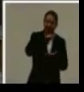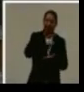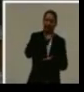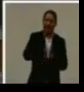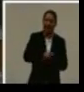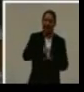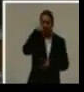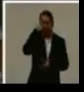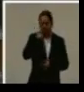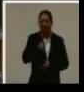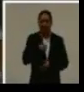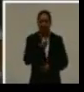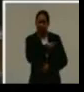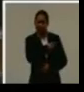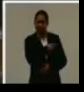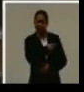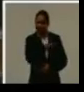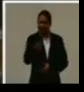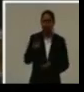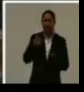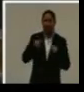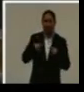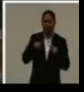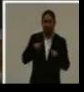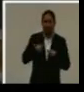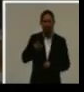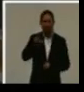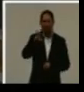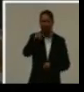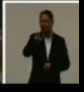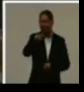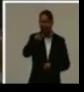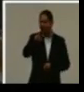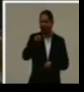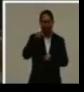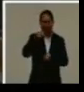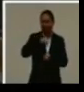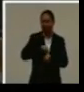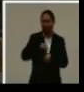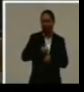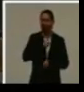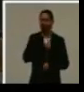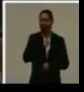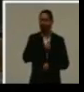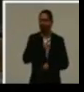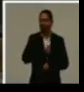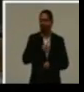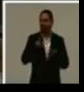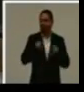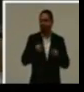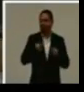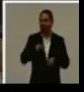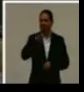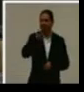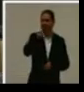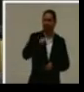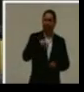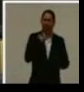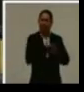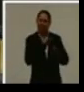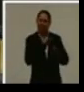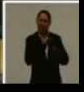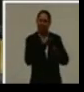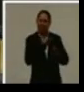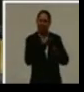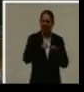para que este tipo de personas infringidores de la ley no puedan ocupar cargos públicos. Solo eso falta. Gente que viola a hombres, que violan mujeres, hombres,